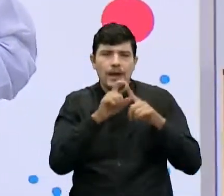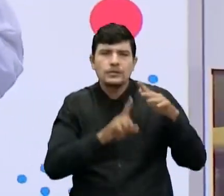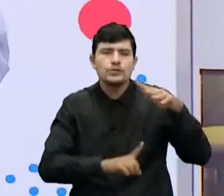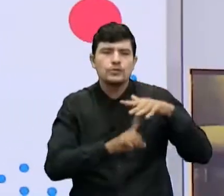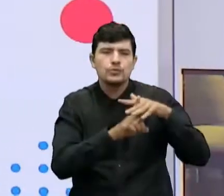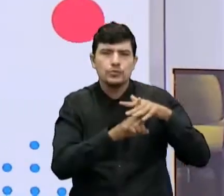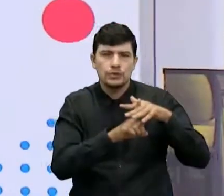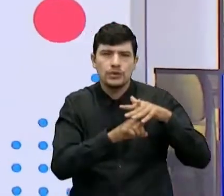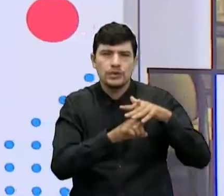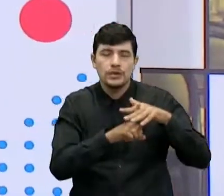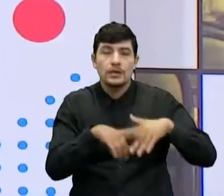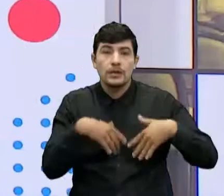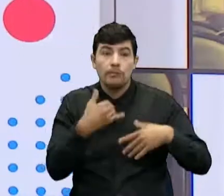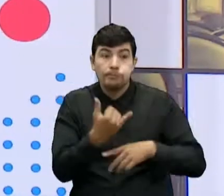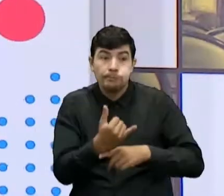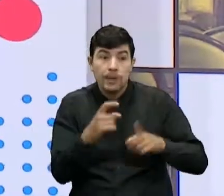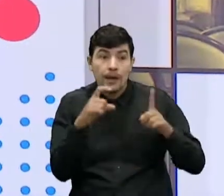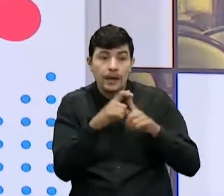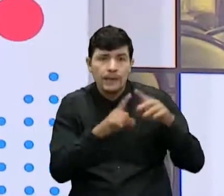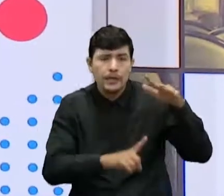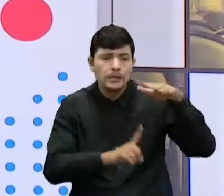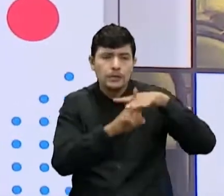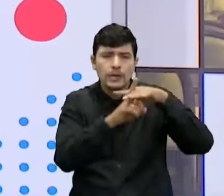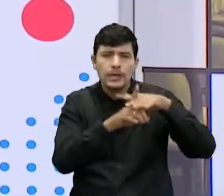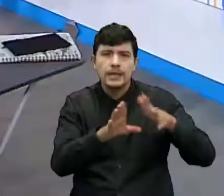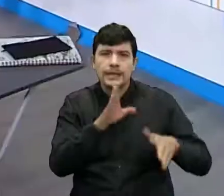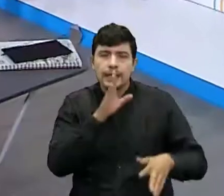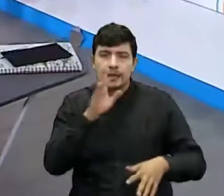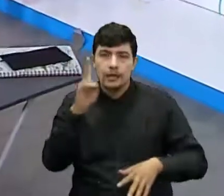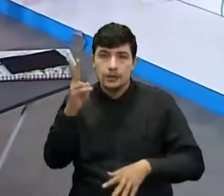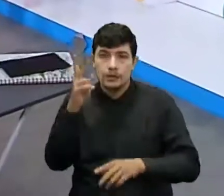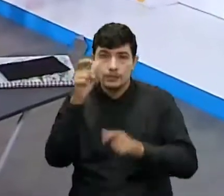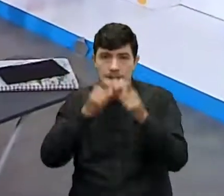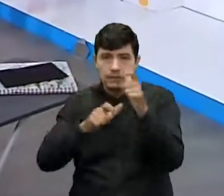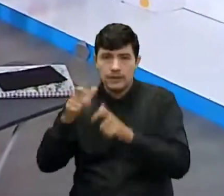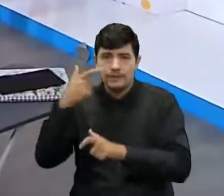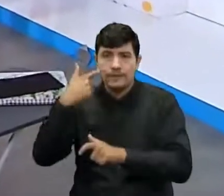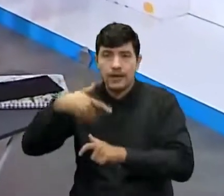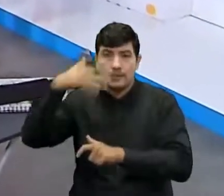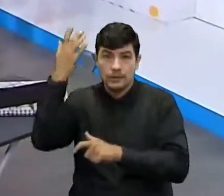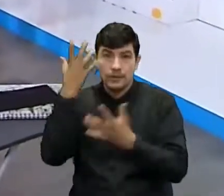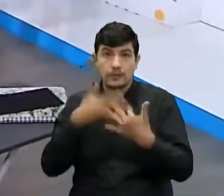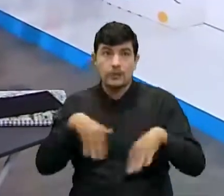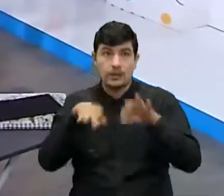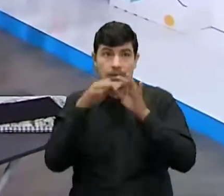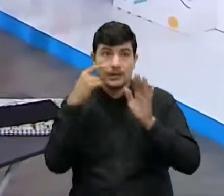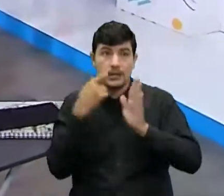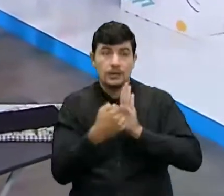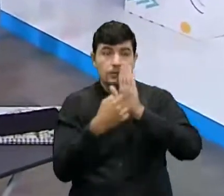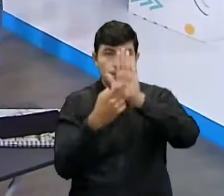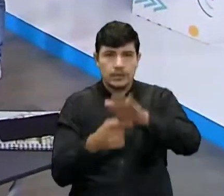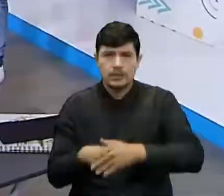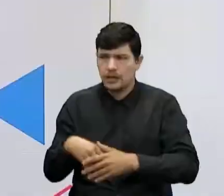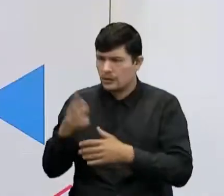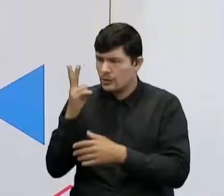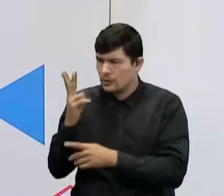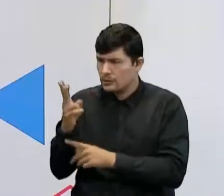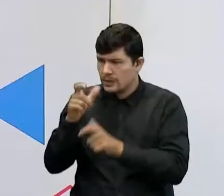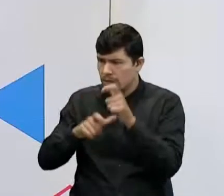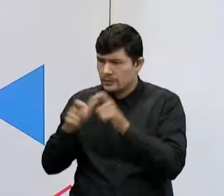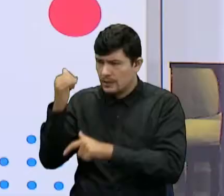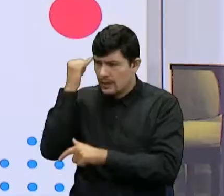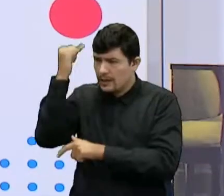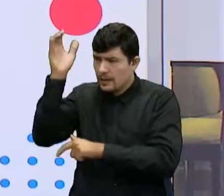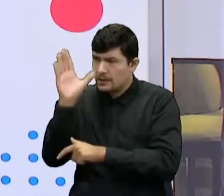queridos jóvenes lo tienen dos personajes importantísimos Aquí los tenemos O sea, hay dos creadores para que